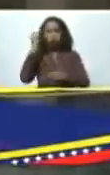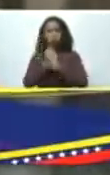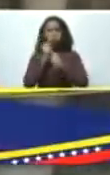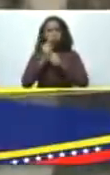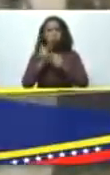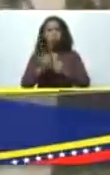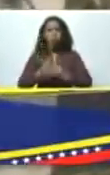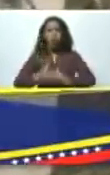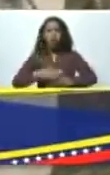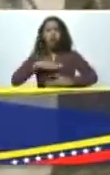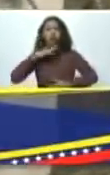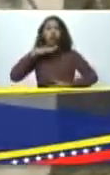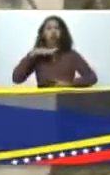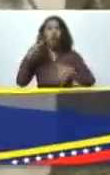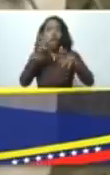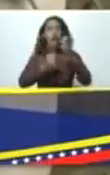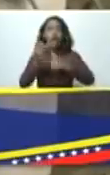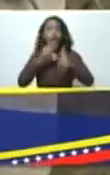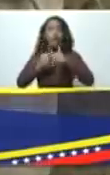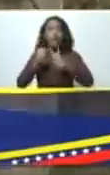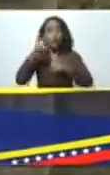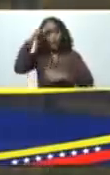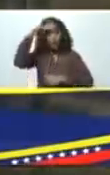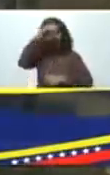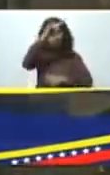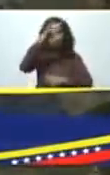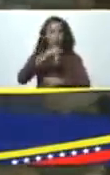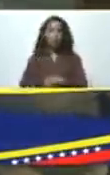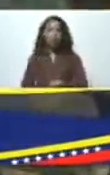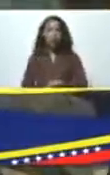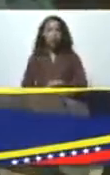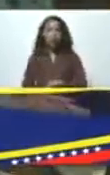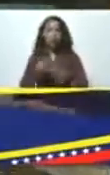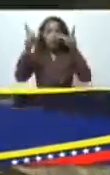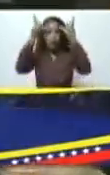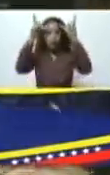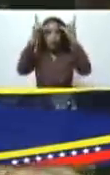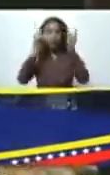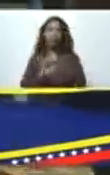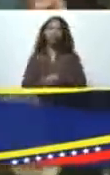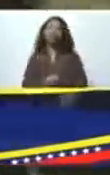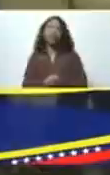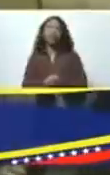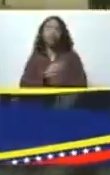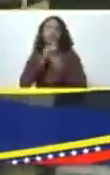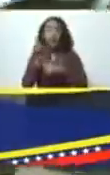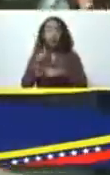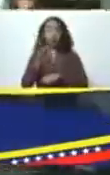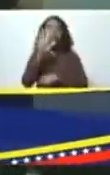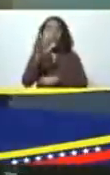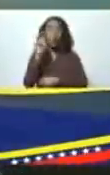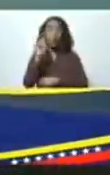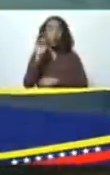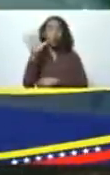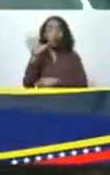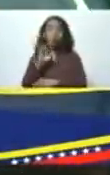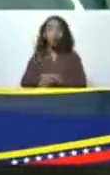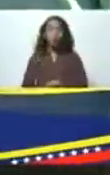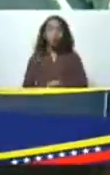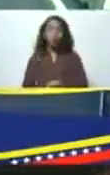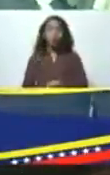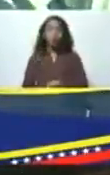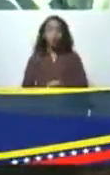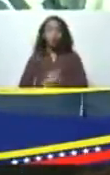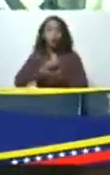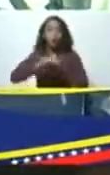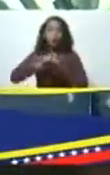cargadita. ¿Cuánta leche da? 5.5. Chócamela aquí. Eso es, 5.5. Ah, toman